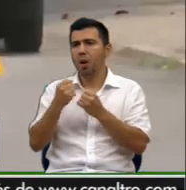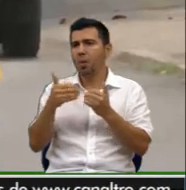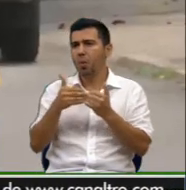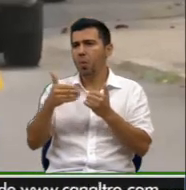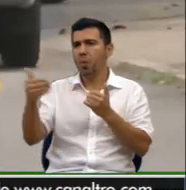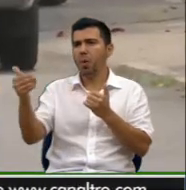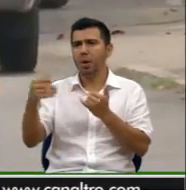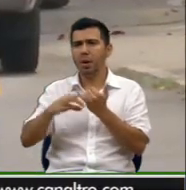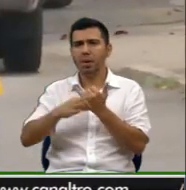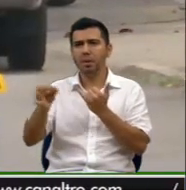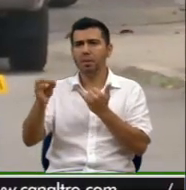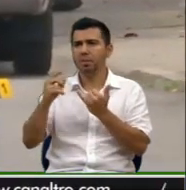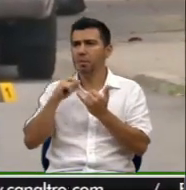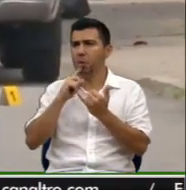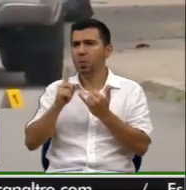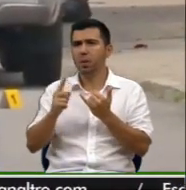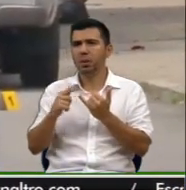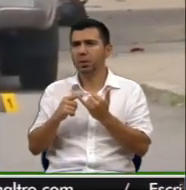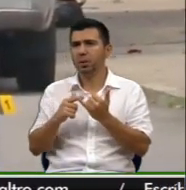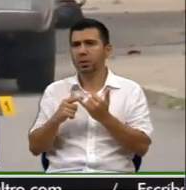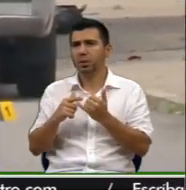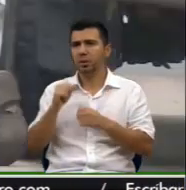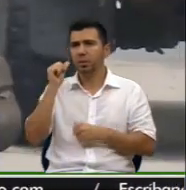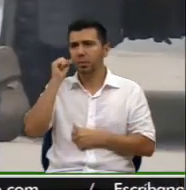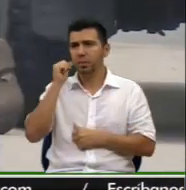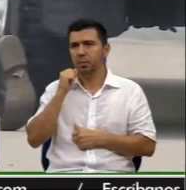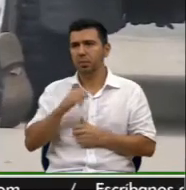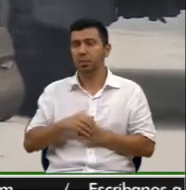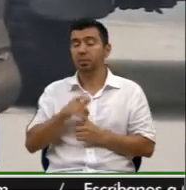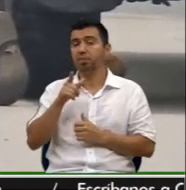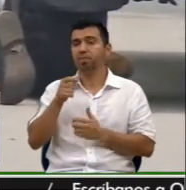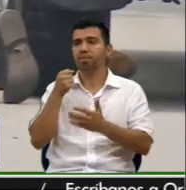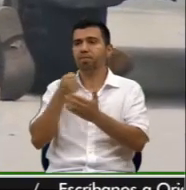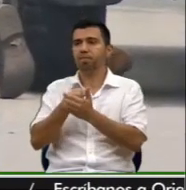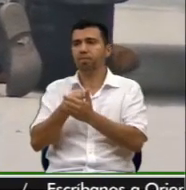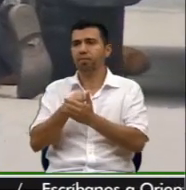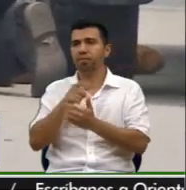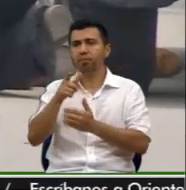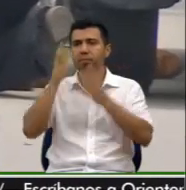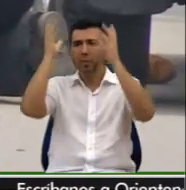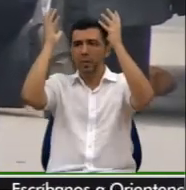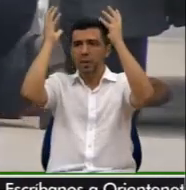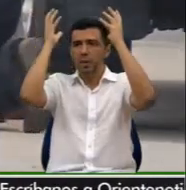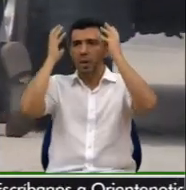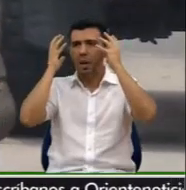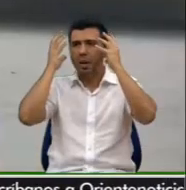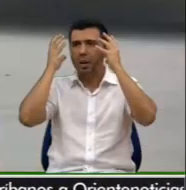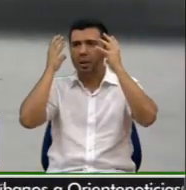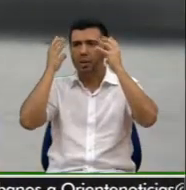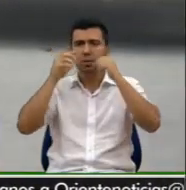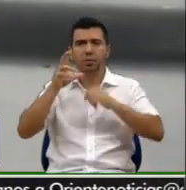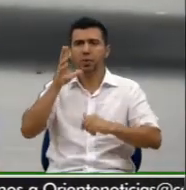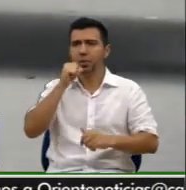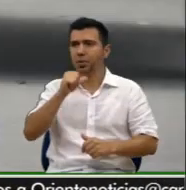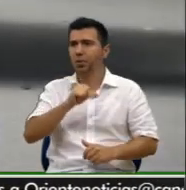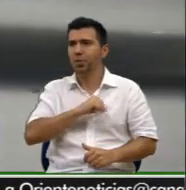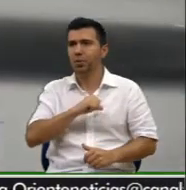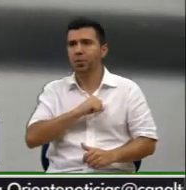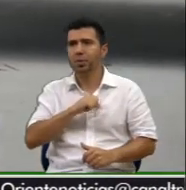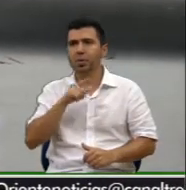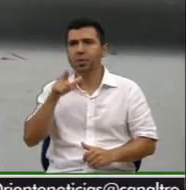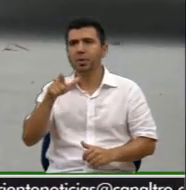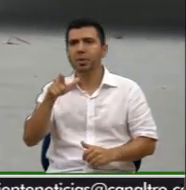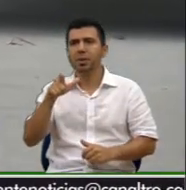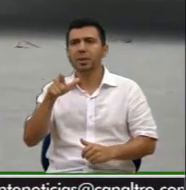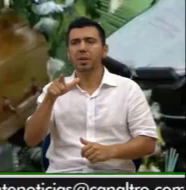quitar aún así como que las víctimas supuestamente no portaban El casco de seguridad que conducían en exceso de